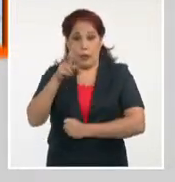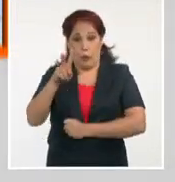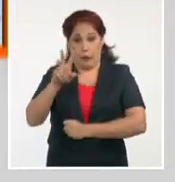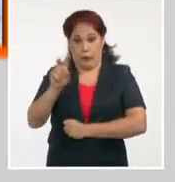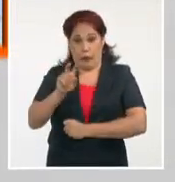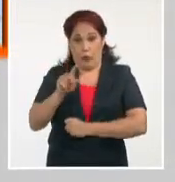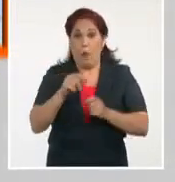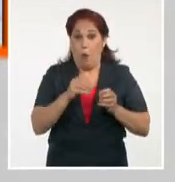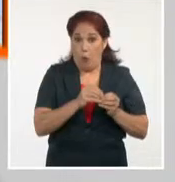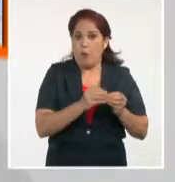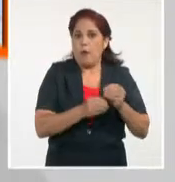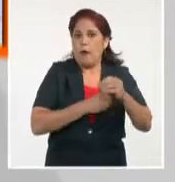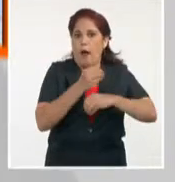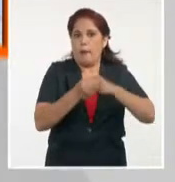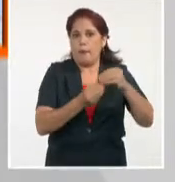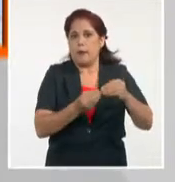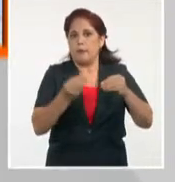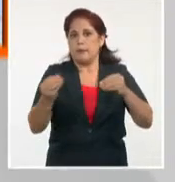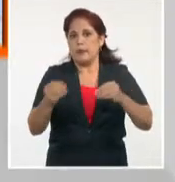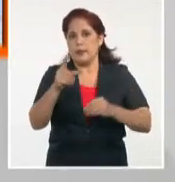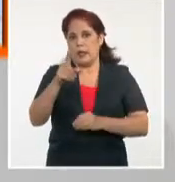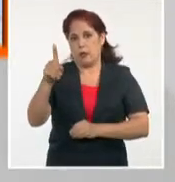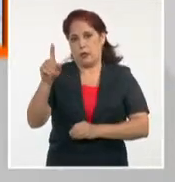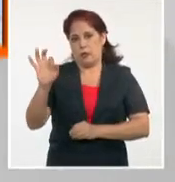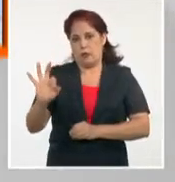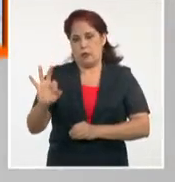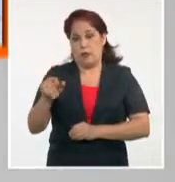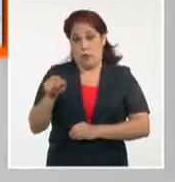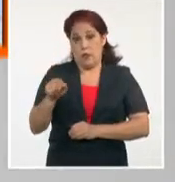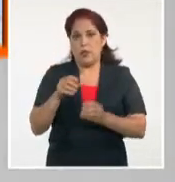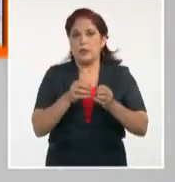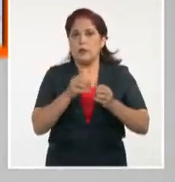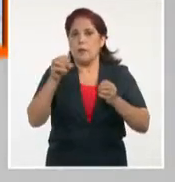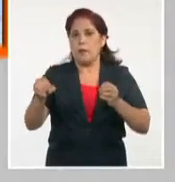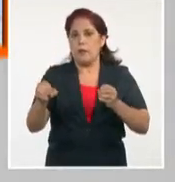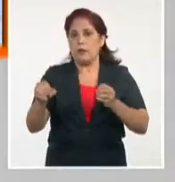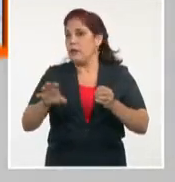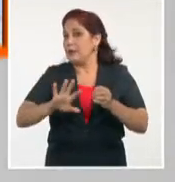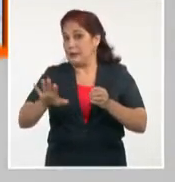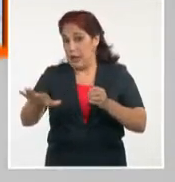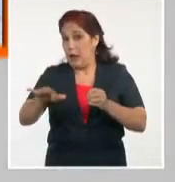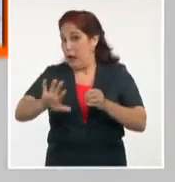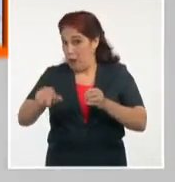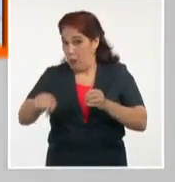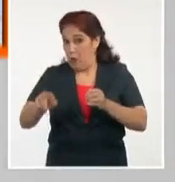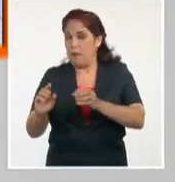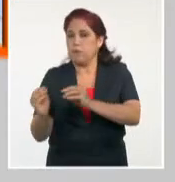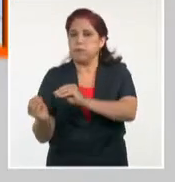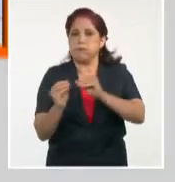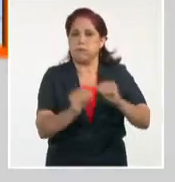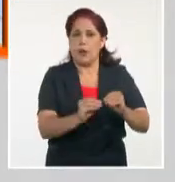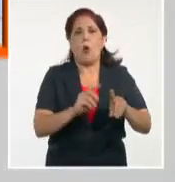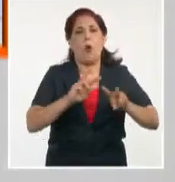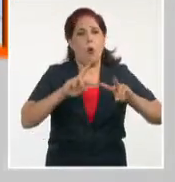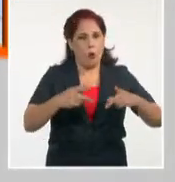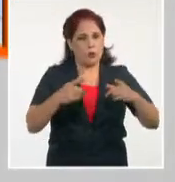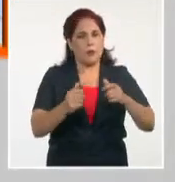hoy están 118, ya están colocados en sus lugares, y hay cuatro que